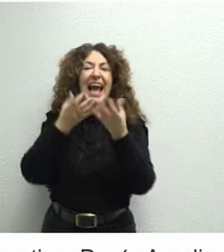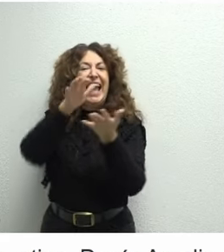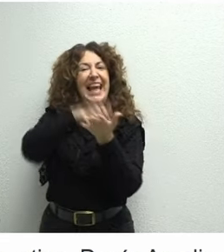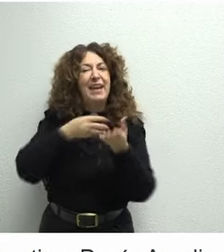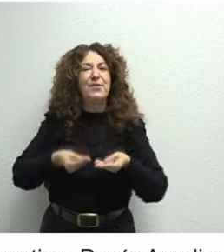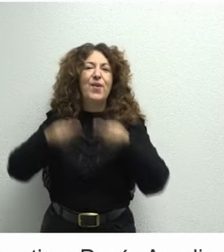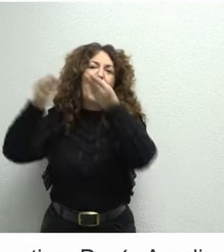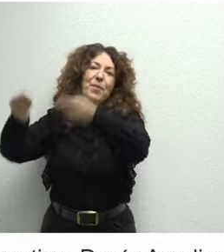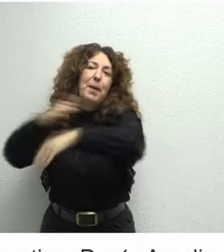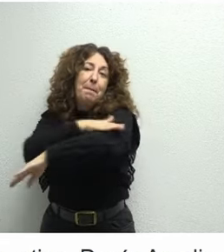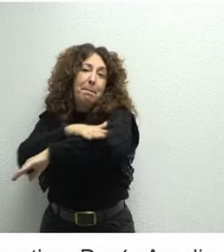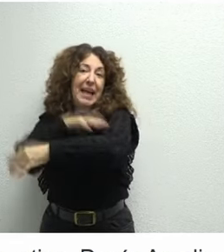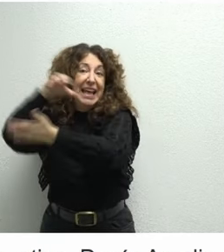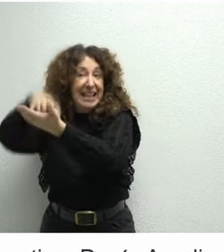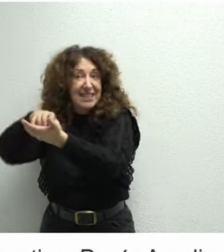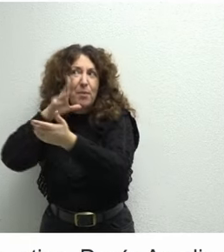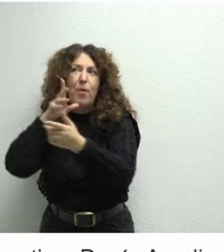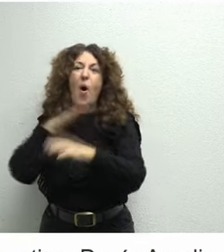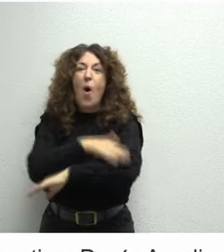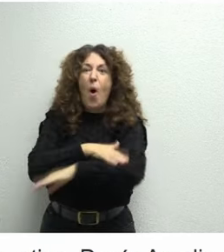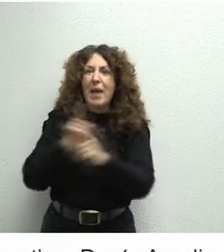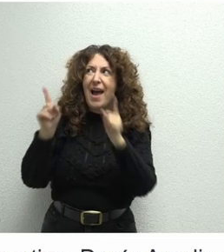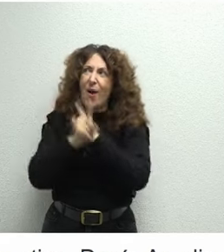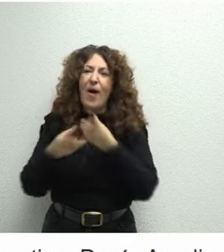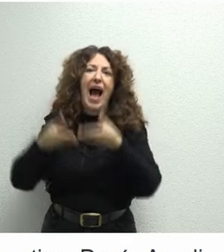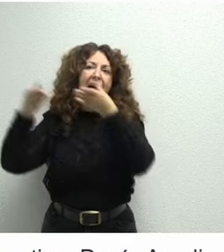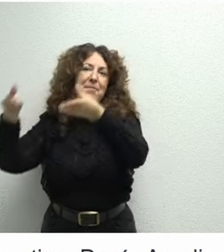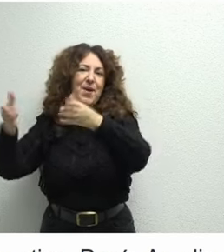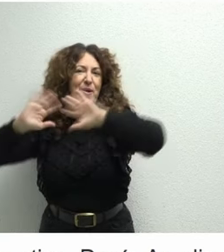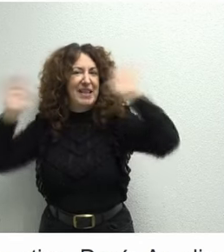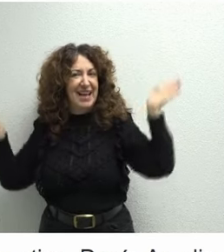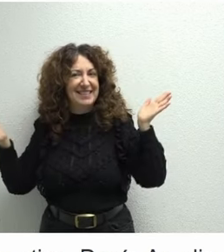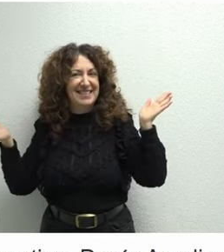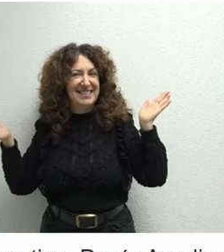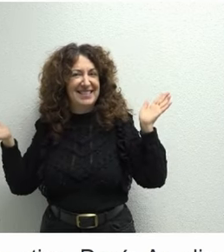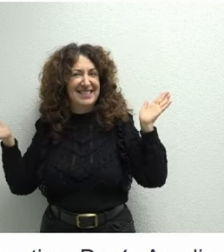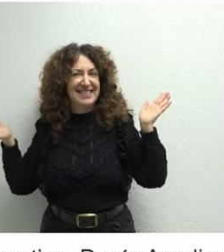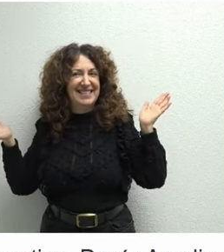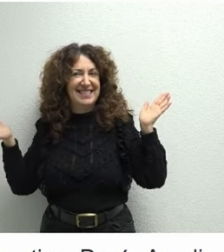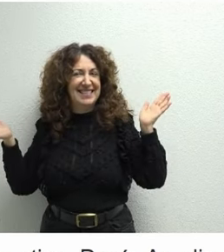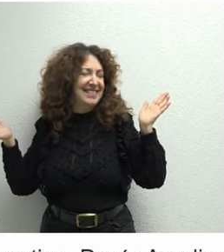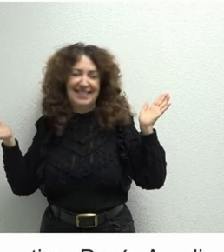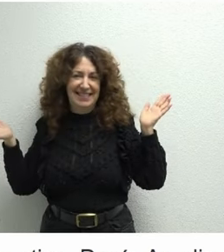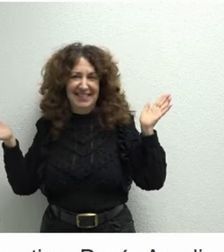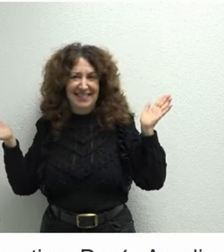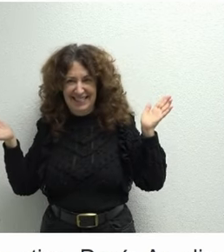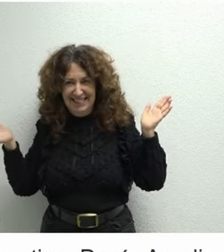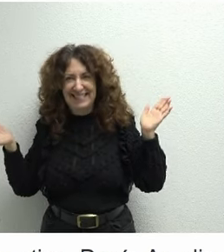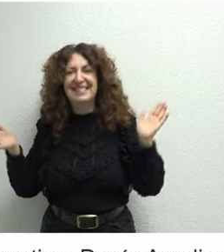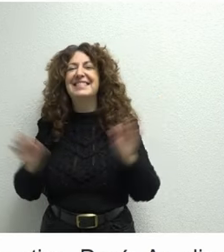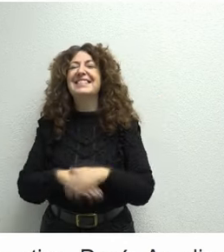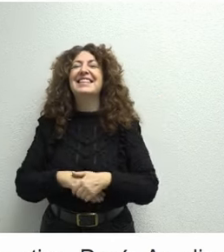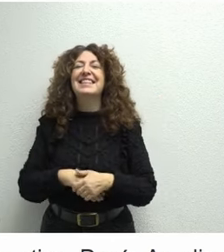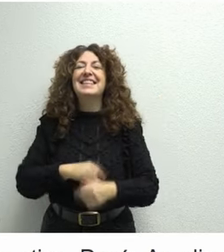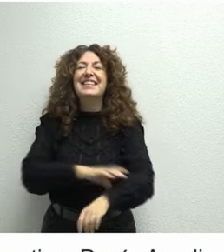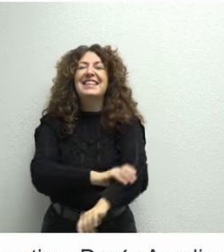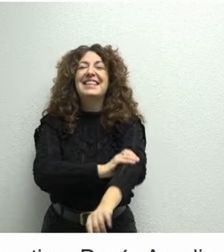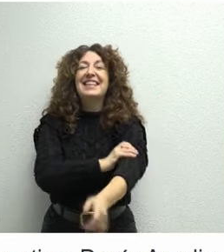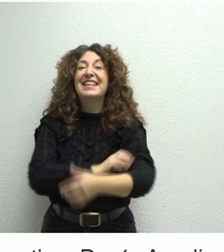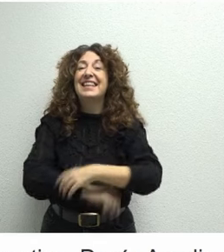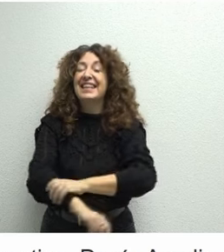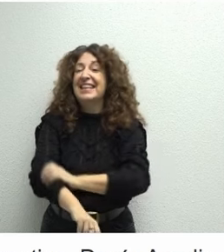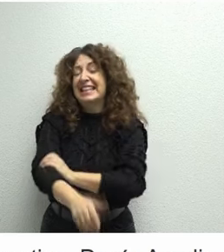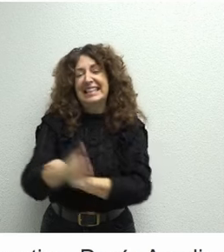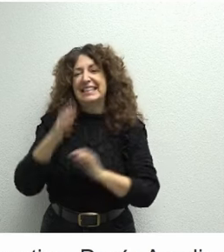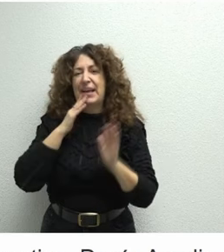ministerio con el cambio de gobierno y entonces no sé qué esto No no ya eh con lo que con lo que tenemos porque